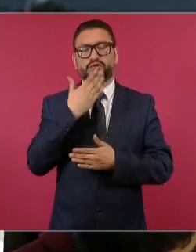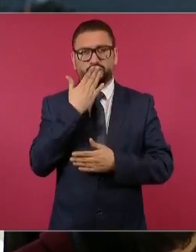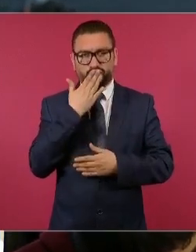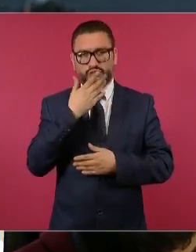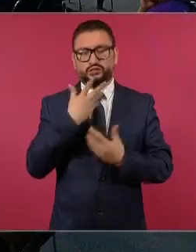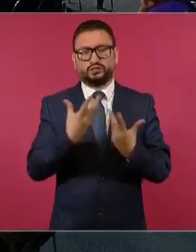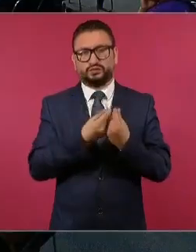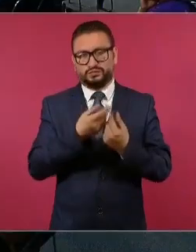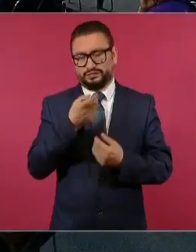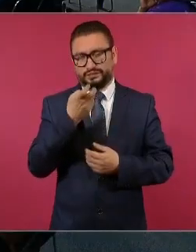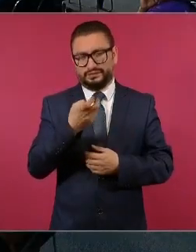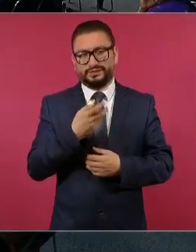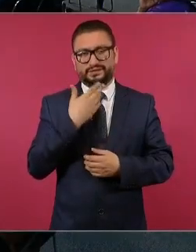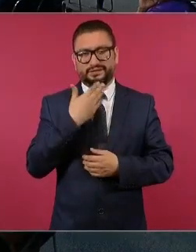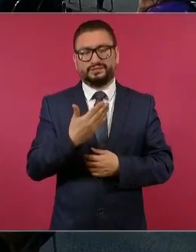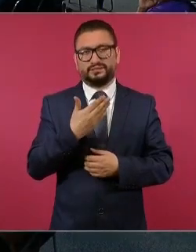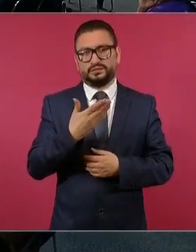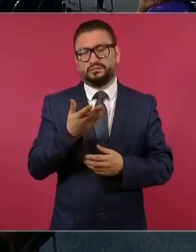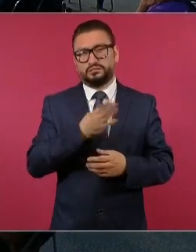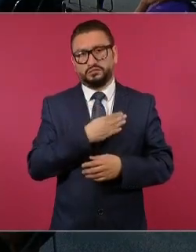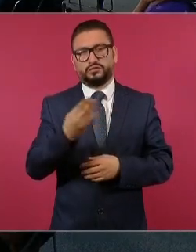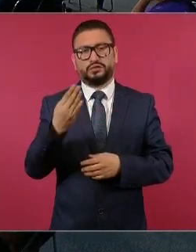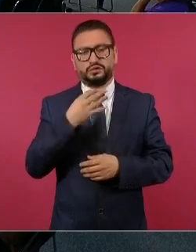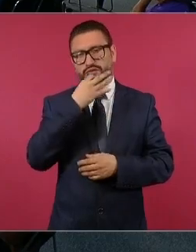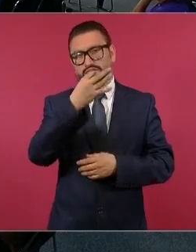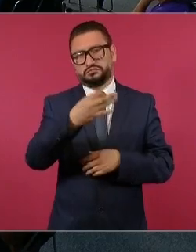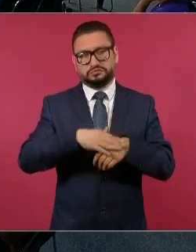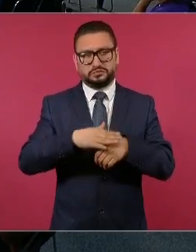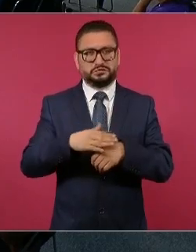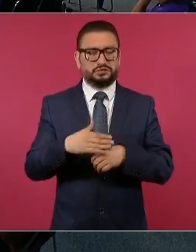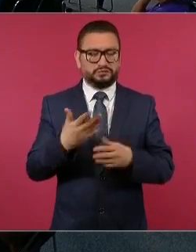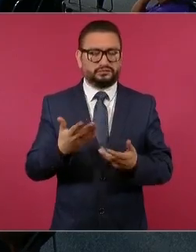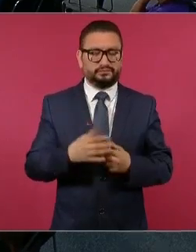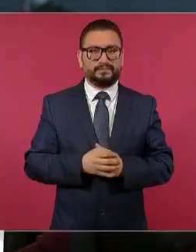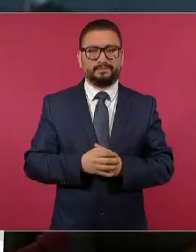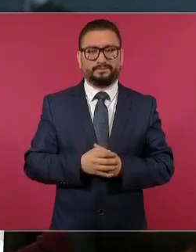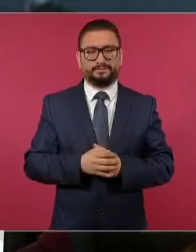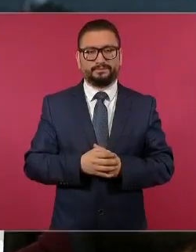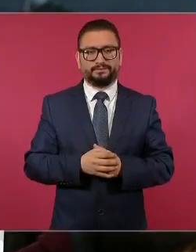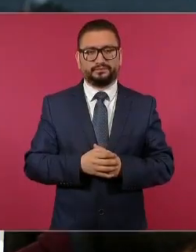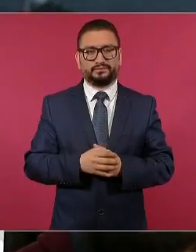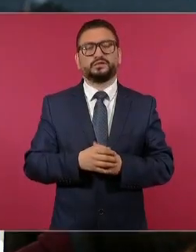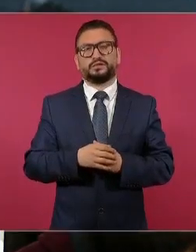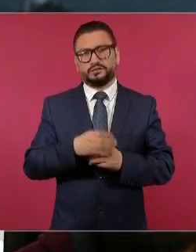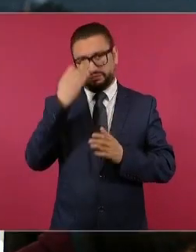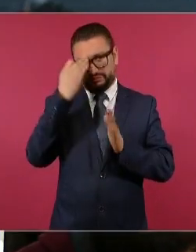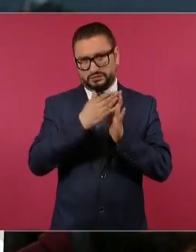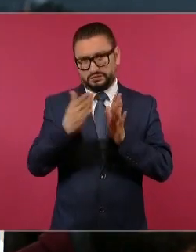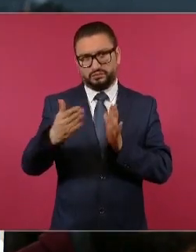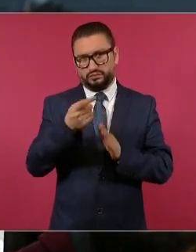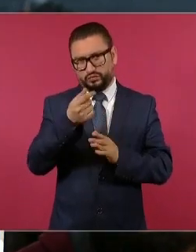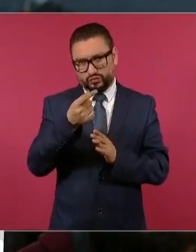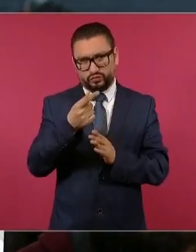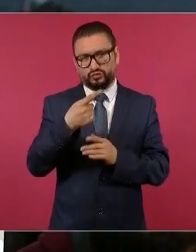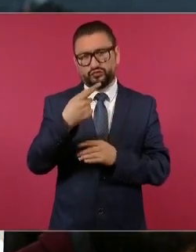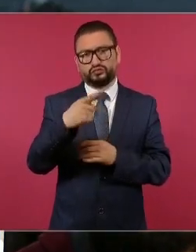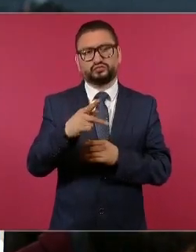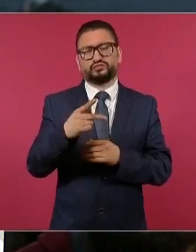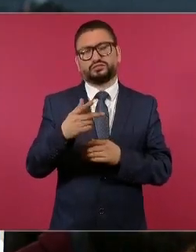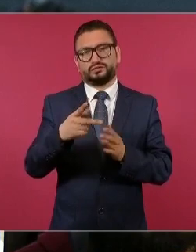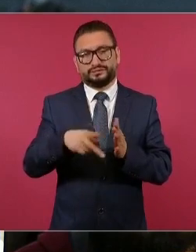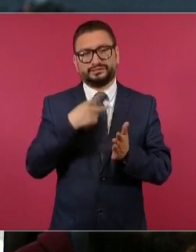compatriota ahí. Y bueno, decirle que evidentemente pues queda poco tiempo, ¿no? No sé